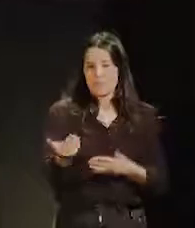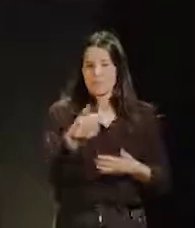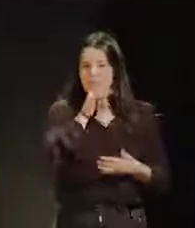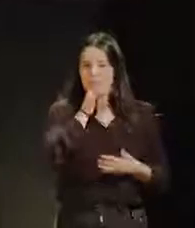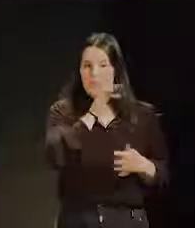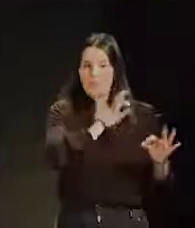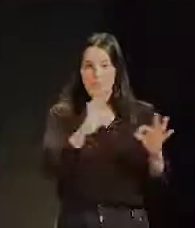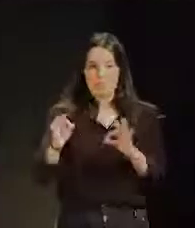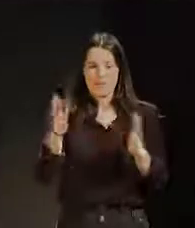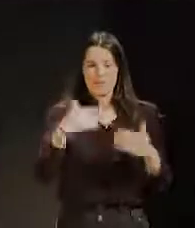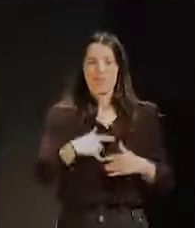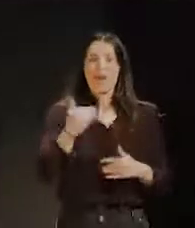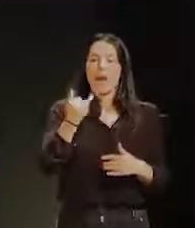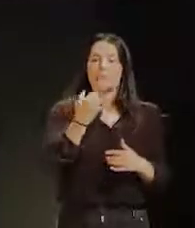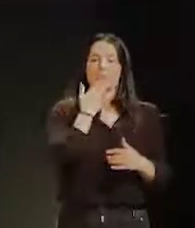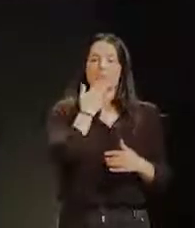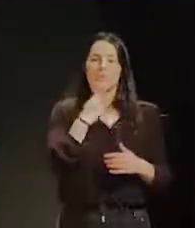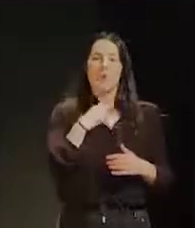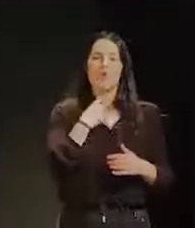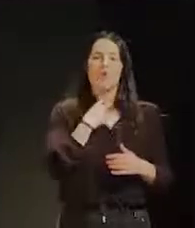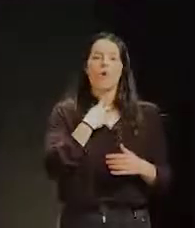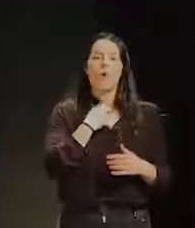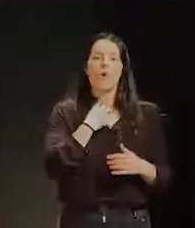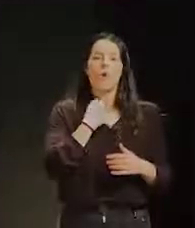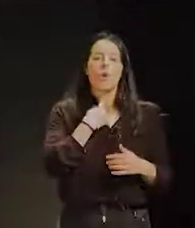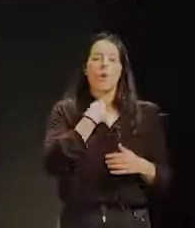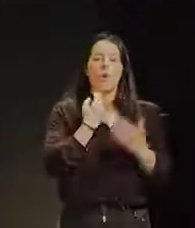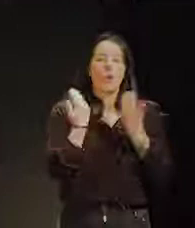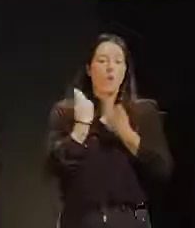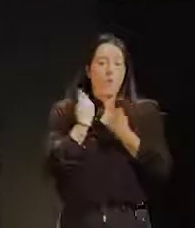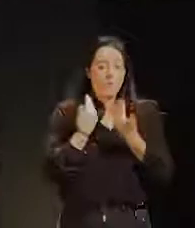Había logopedas, pero escuela